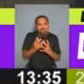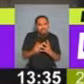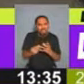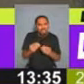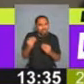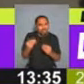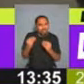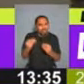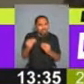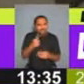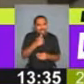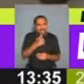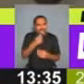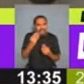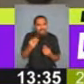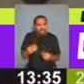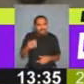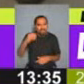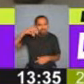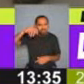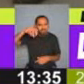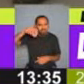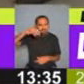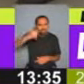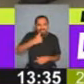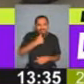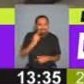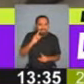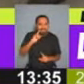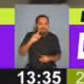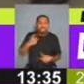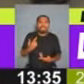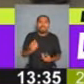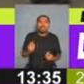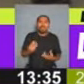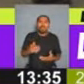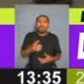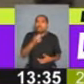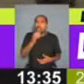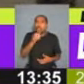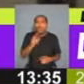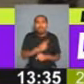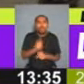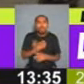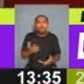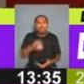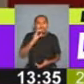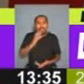cristalina, es de dudosa procedencia en cuanto a tomarla. Y bueno, es decir,